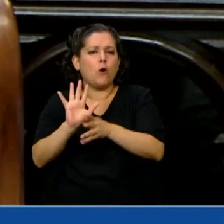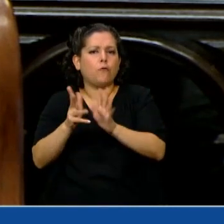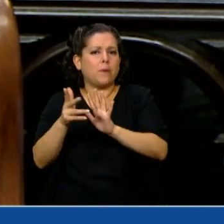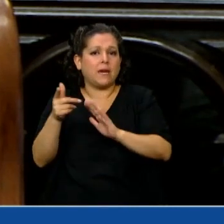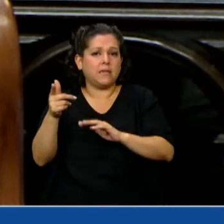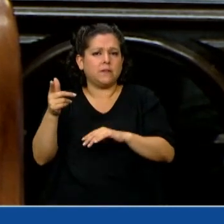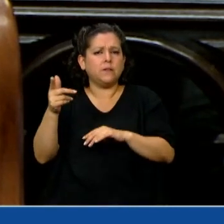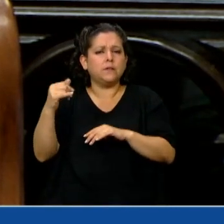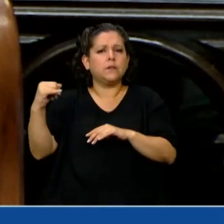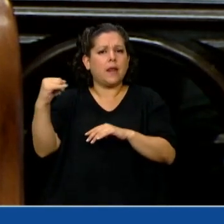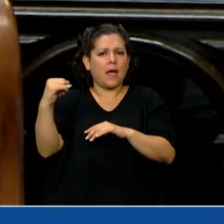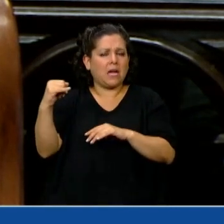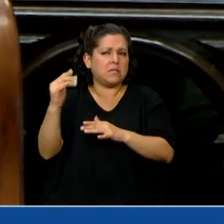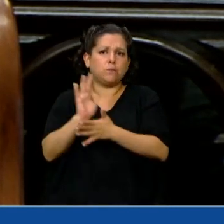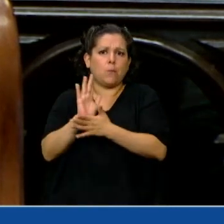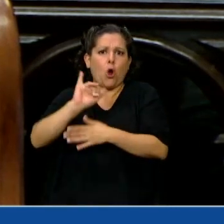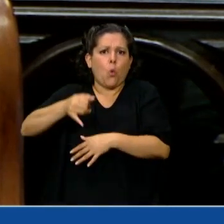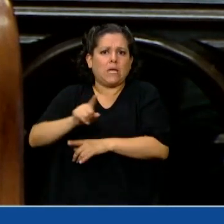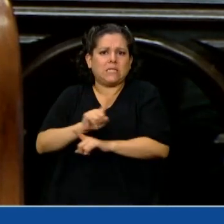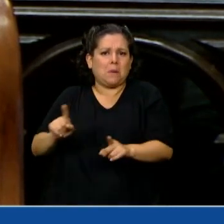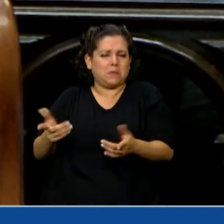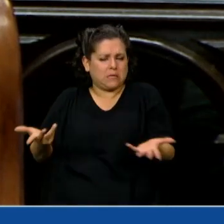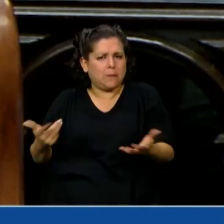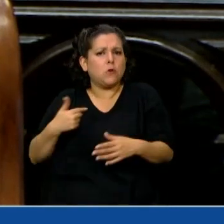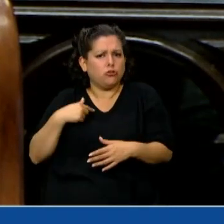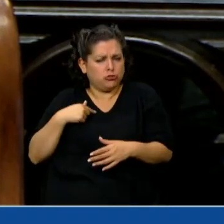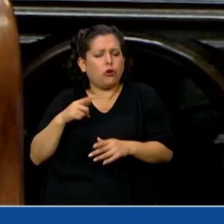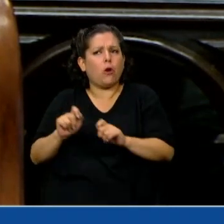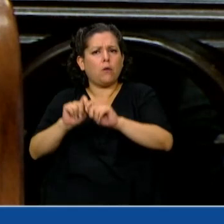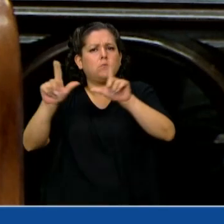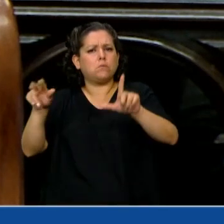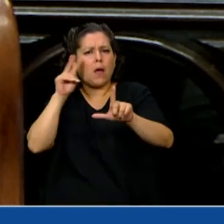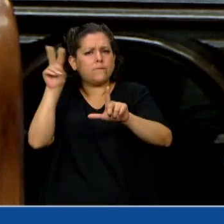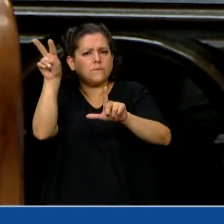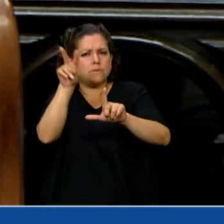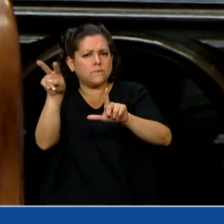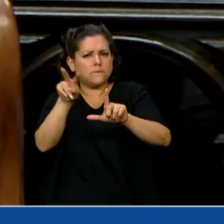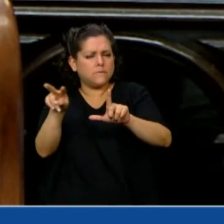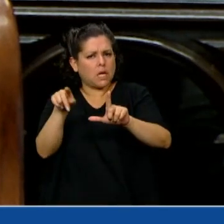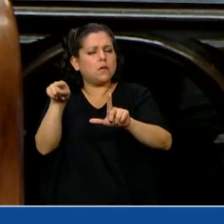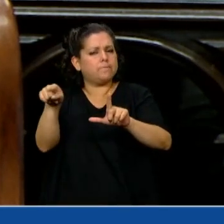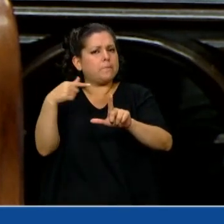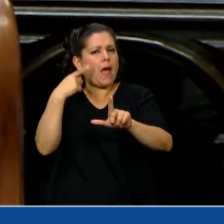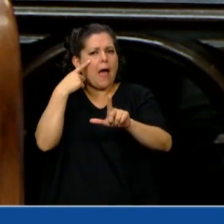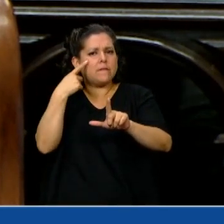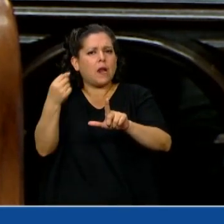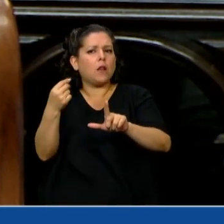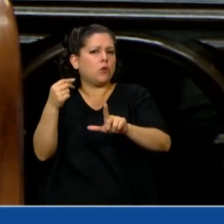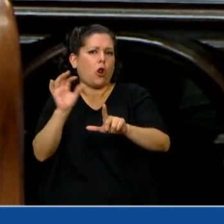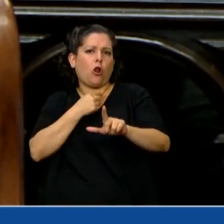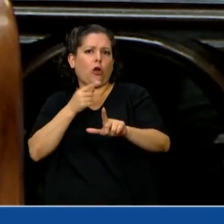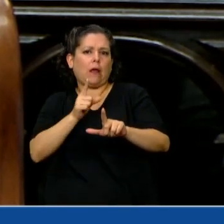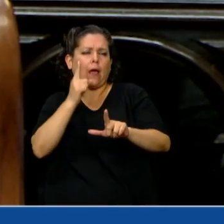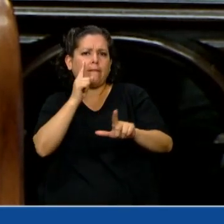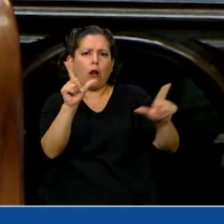pocas veces he visto. Yo me tomé el trabajo de leerlo, de modo tal de no guiarme exclusivamente